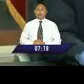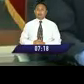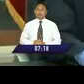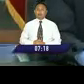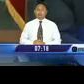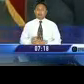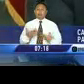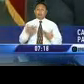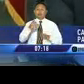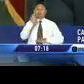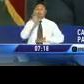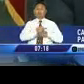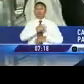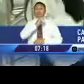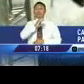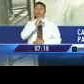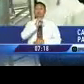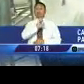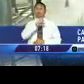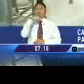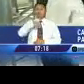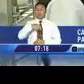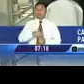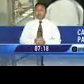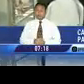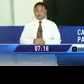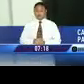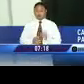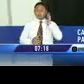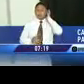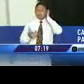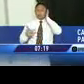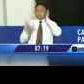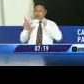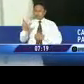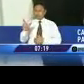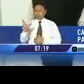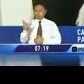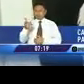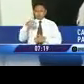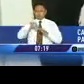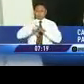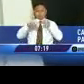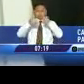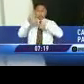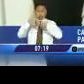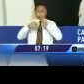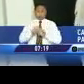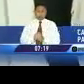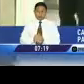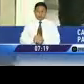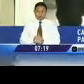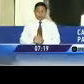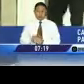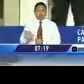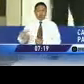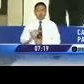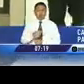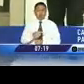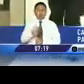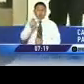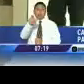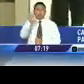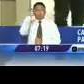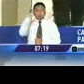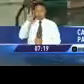La disposición del COE Nacional de retirar la obligatoriedad de presentar el carnet de vacunación para ingresar a lugares de concurrencia masiva generó criterios